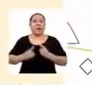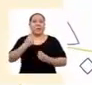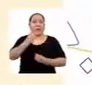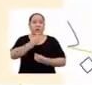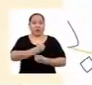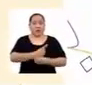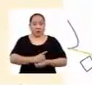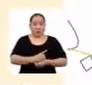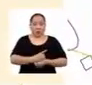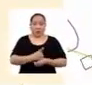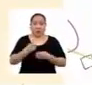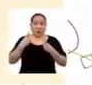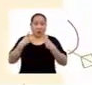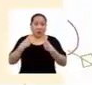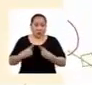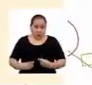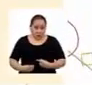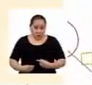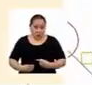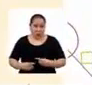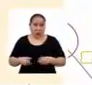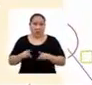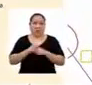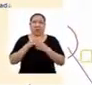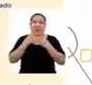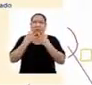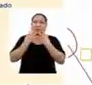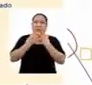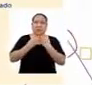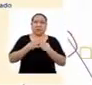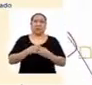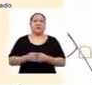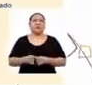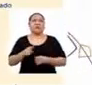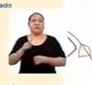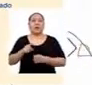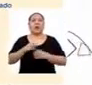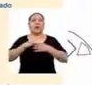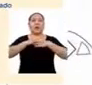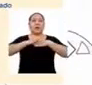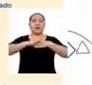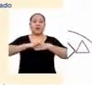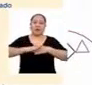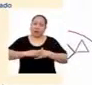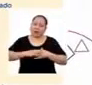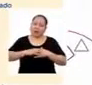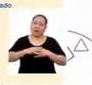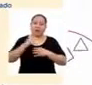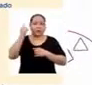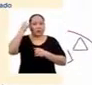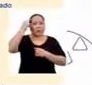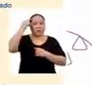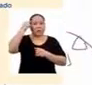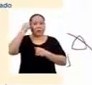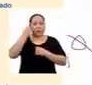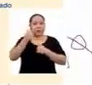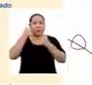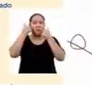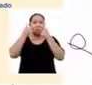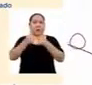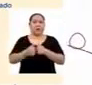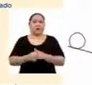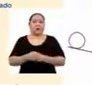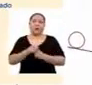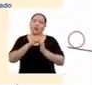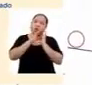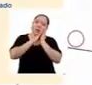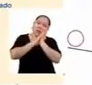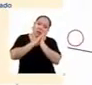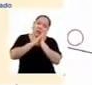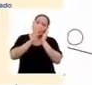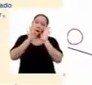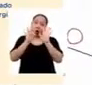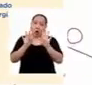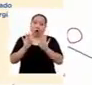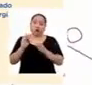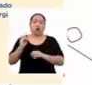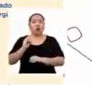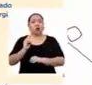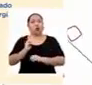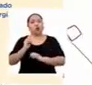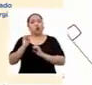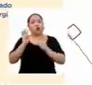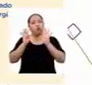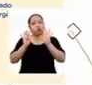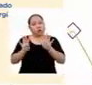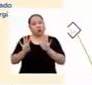diario mantiene el cuerpo y la mente en buen estado durante todo el día. Dormir entre 8 y 9 horas repone